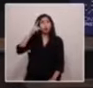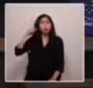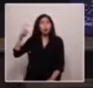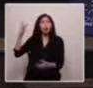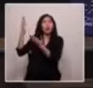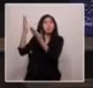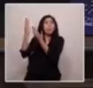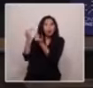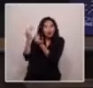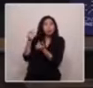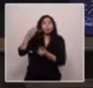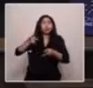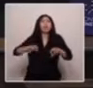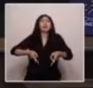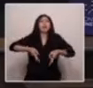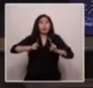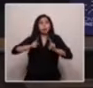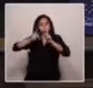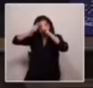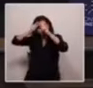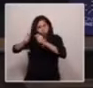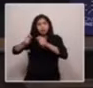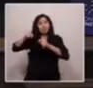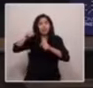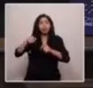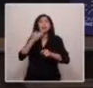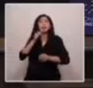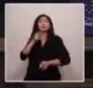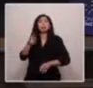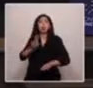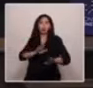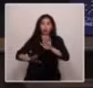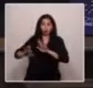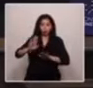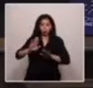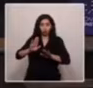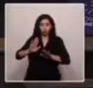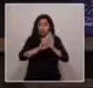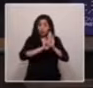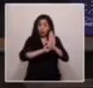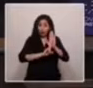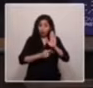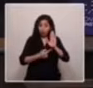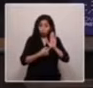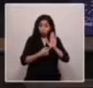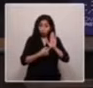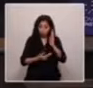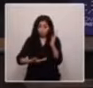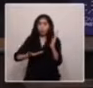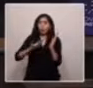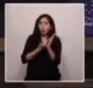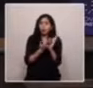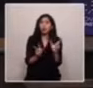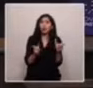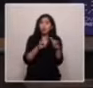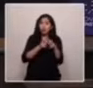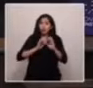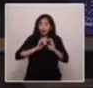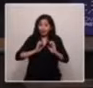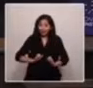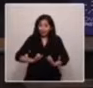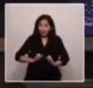sus derechos y el reconocimiento de estos y su protección. El reglamento que propone, la Comisión de Ética